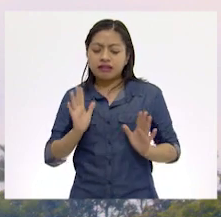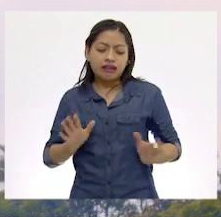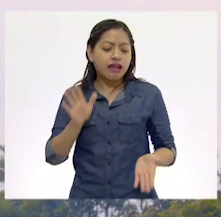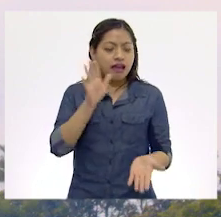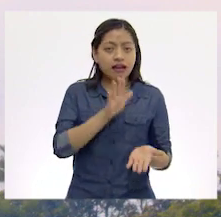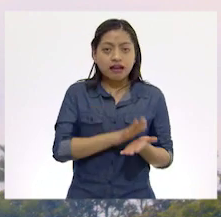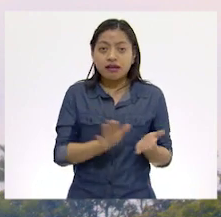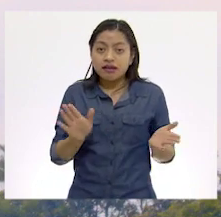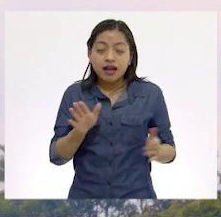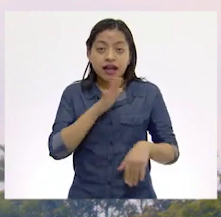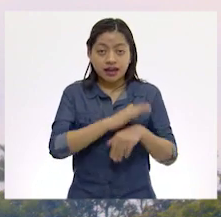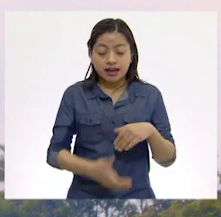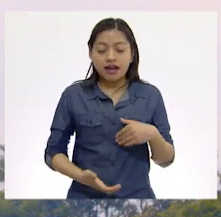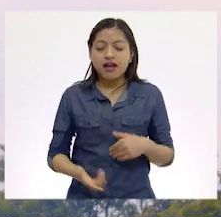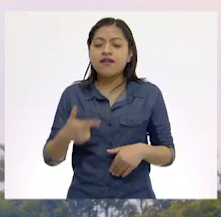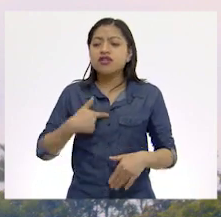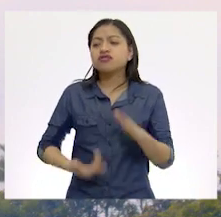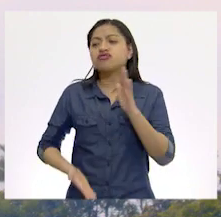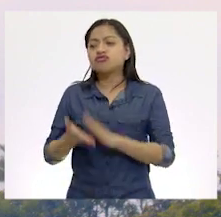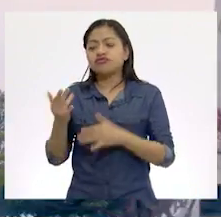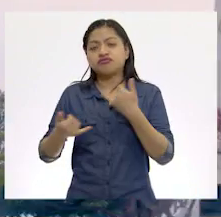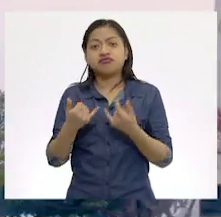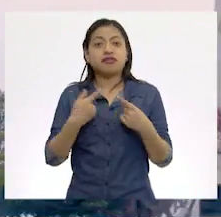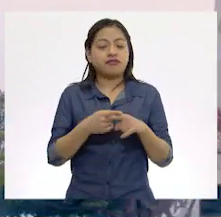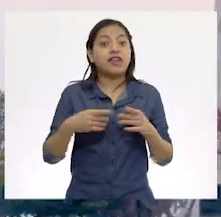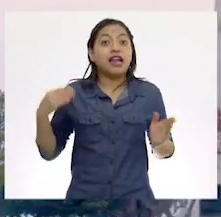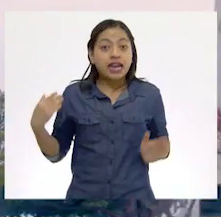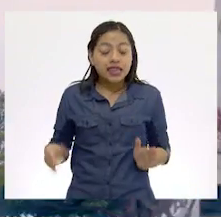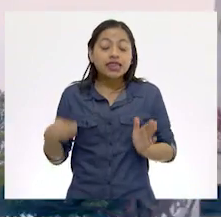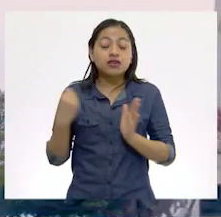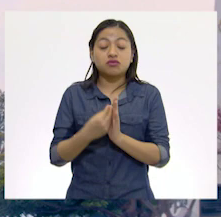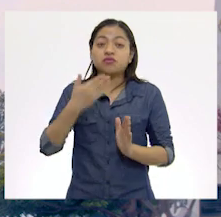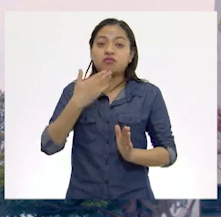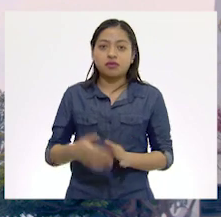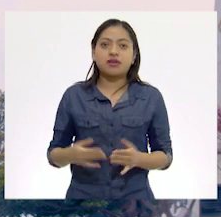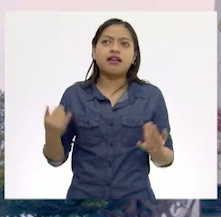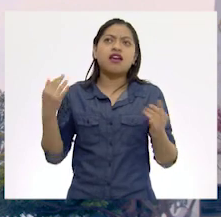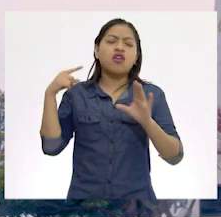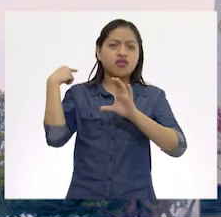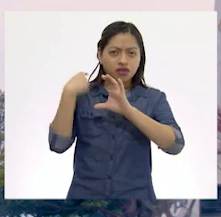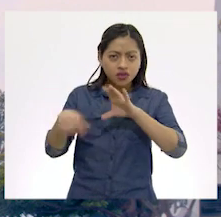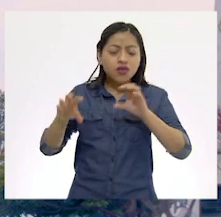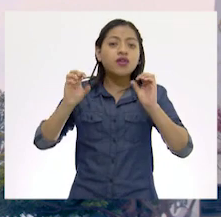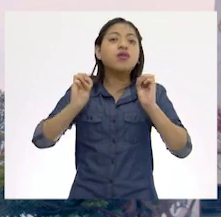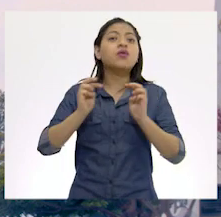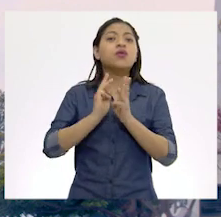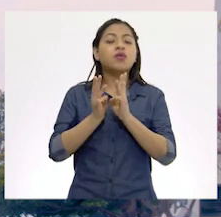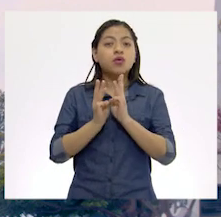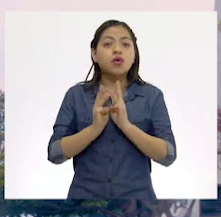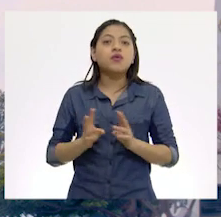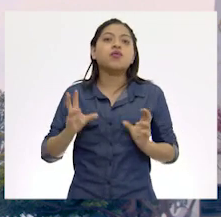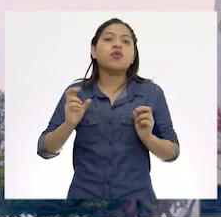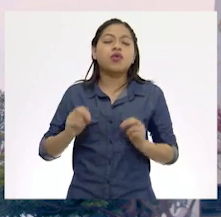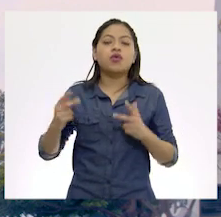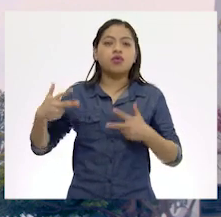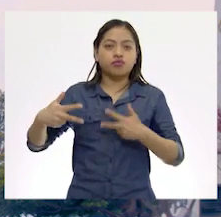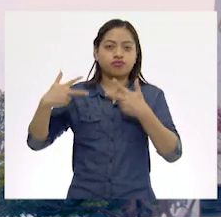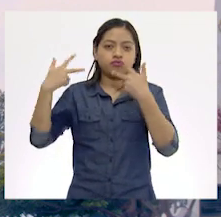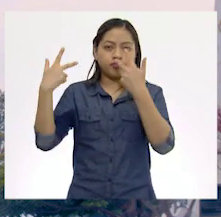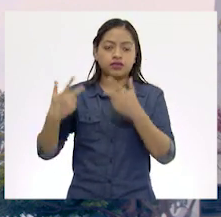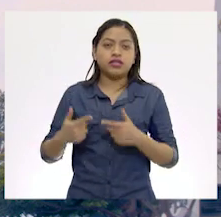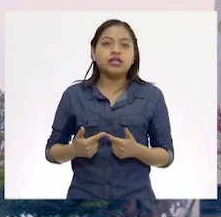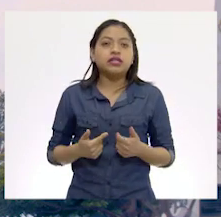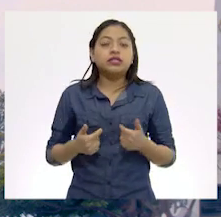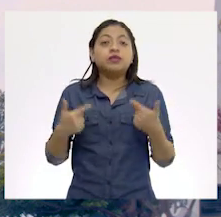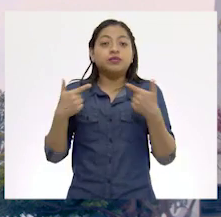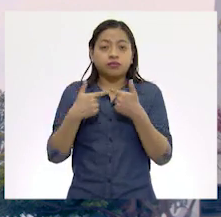Y así de están muy bien esas clases. El correo electrónico, WhatsApp, Classroom y